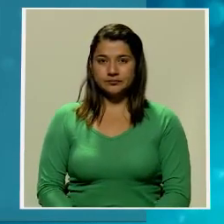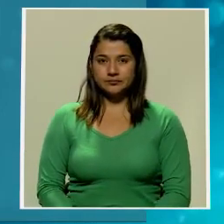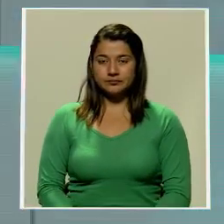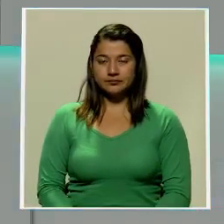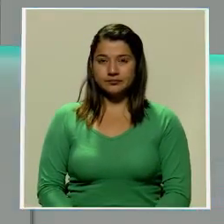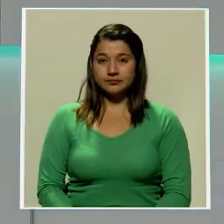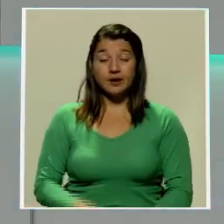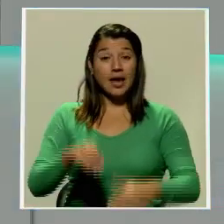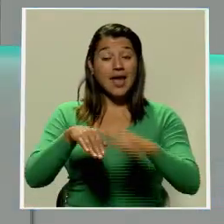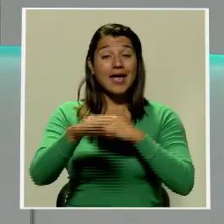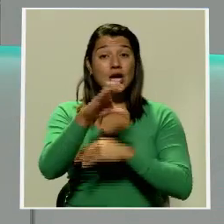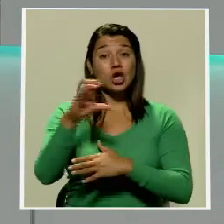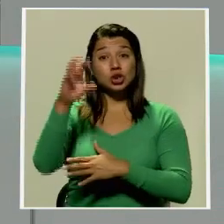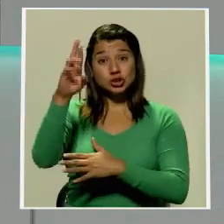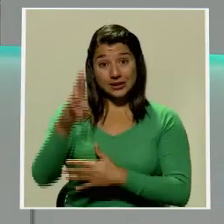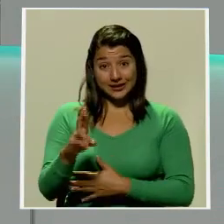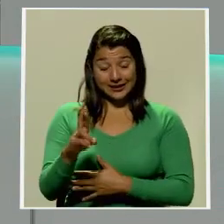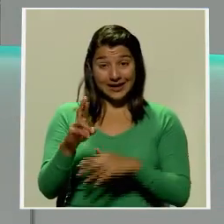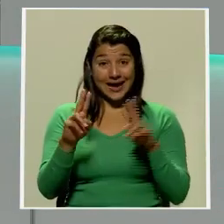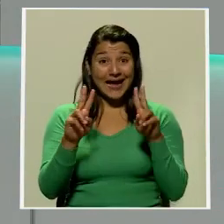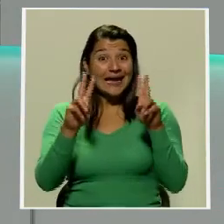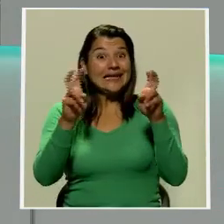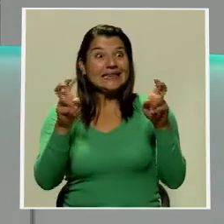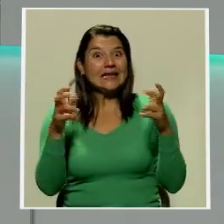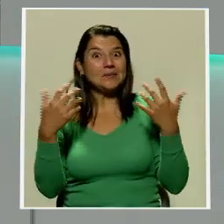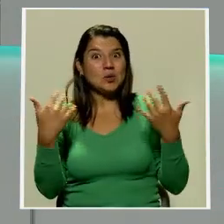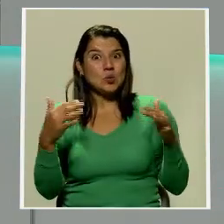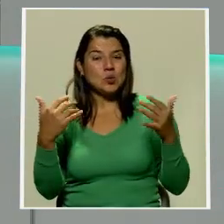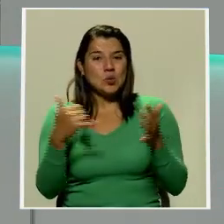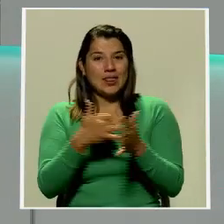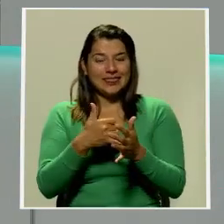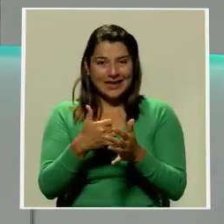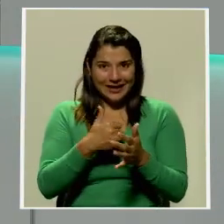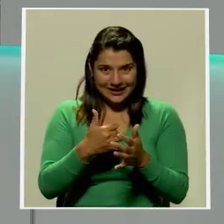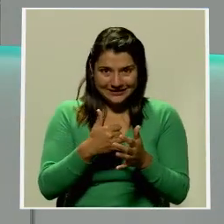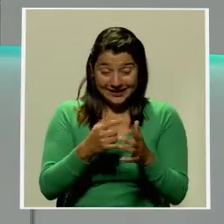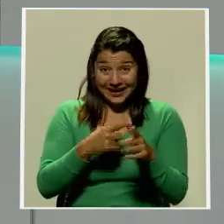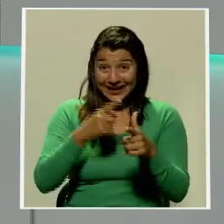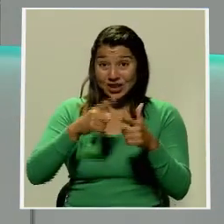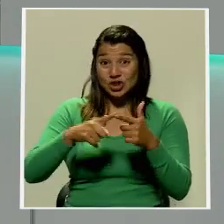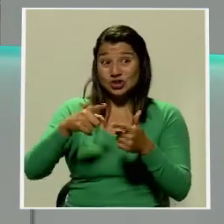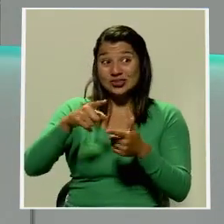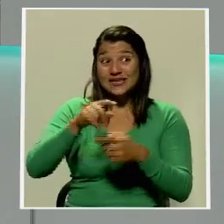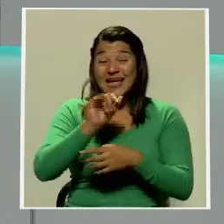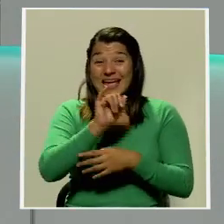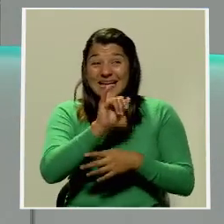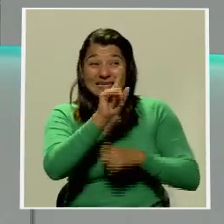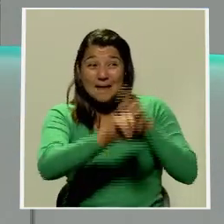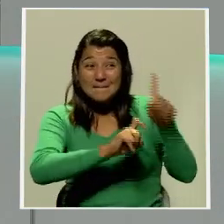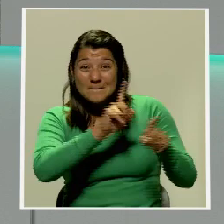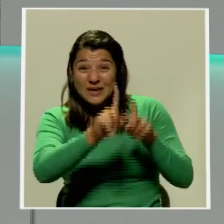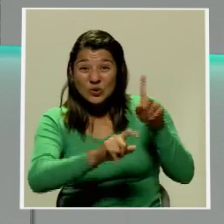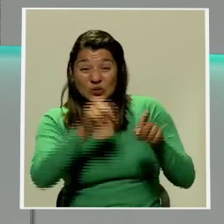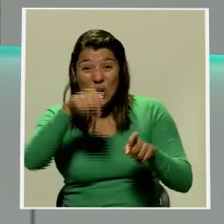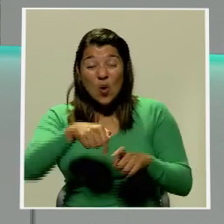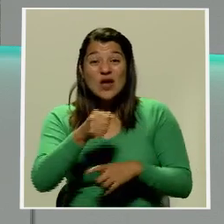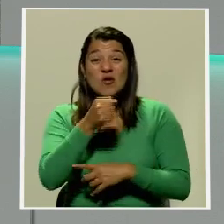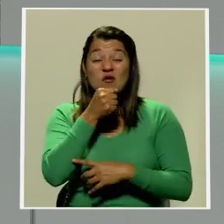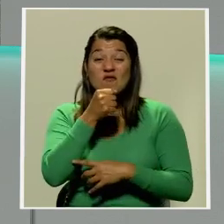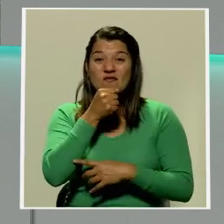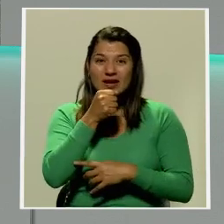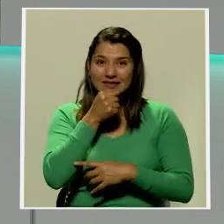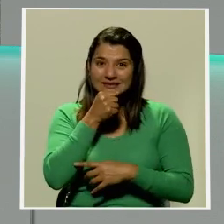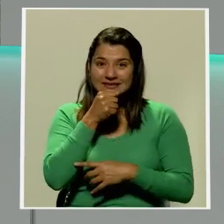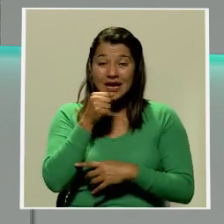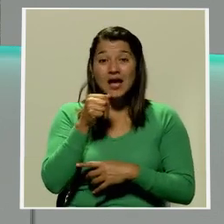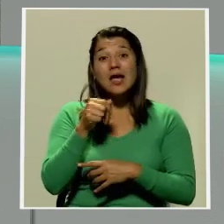En Costa Rica el tema está que arde y fue el centro de preguntas en la conferencia que hoy evalúa